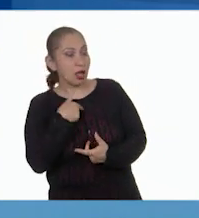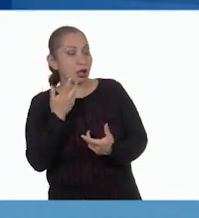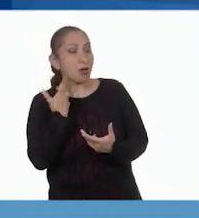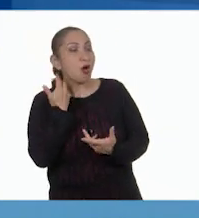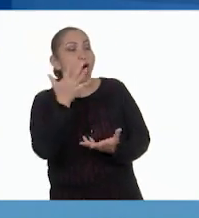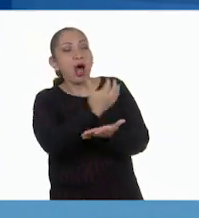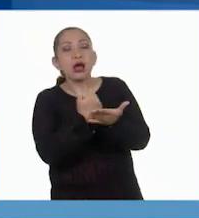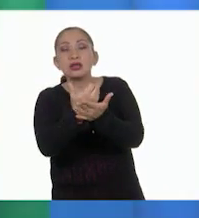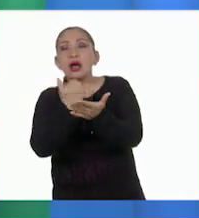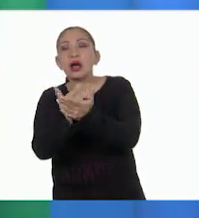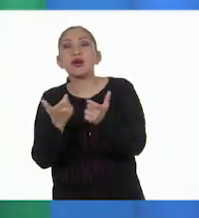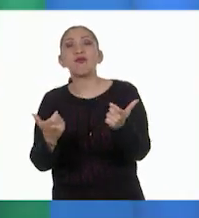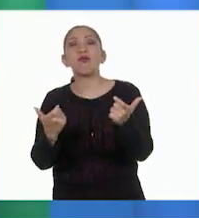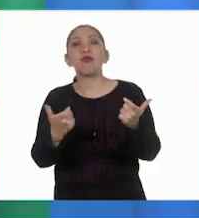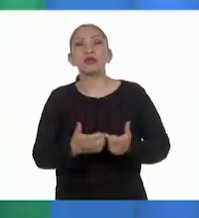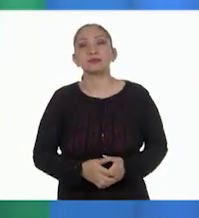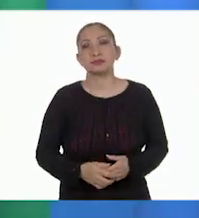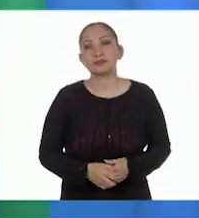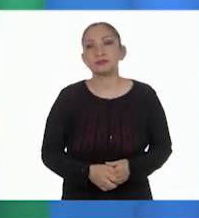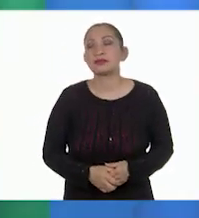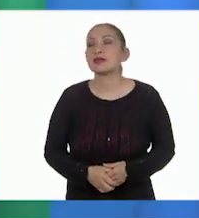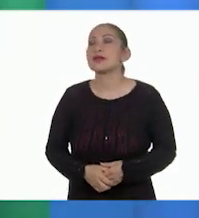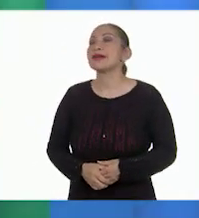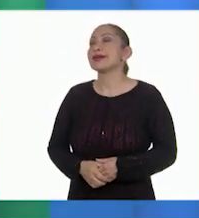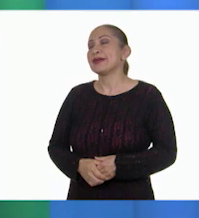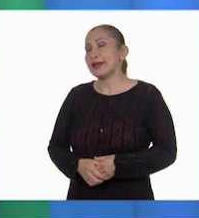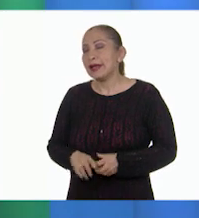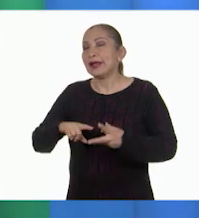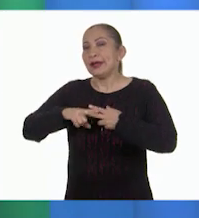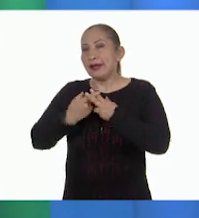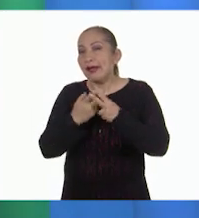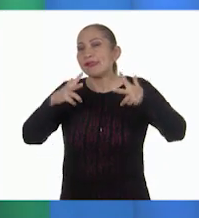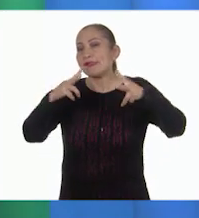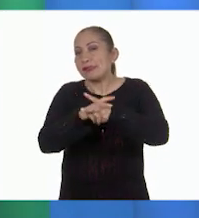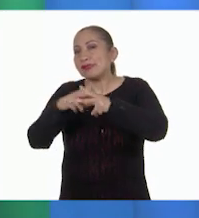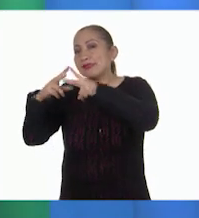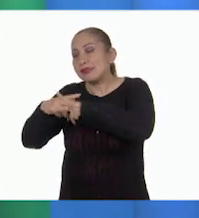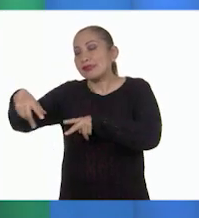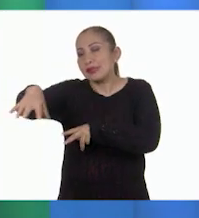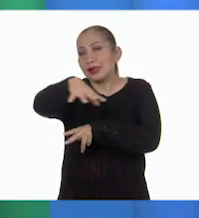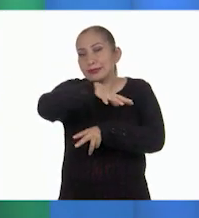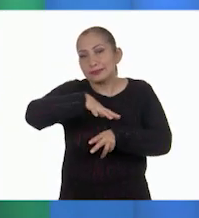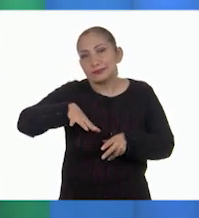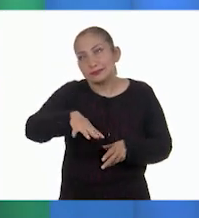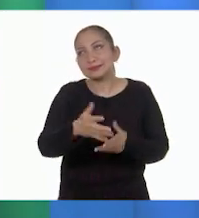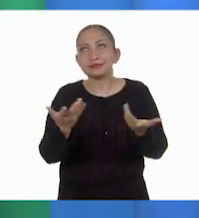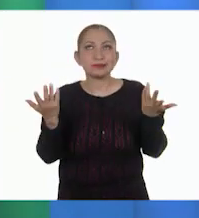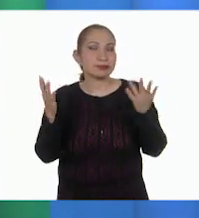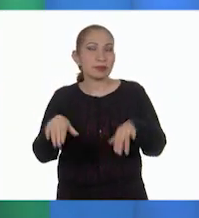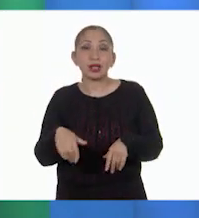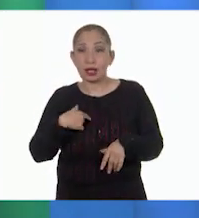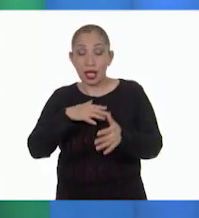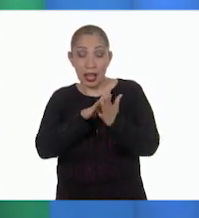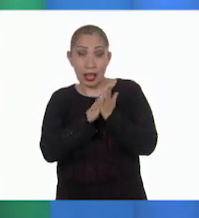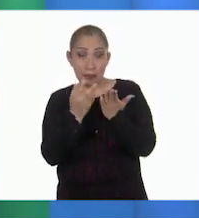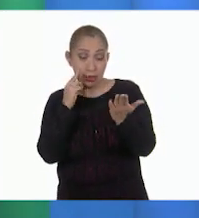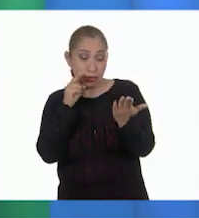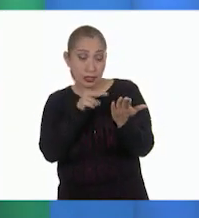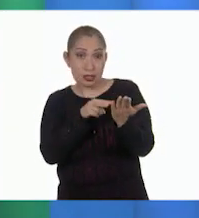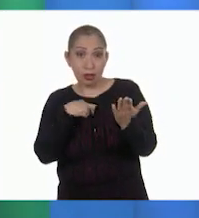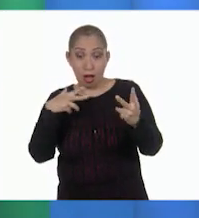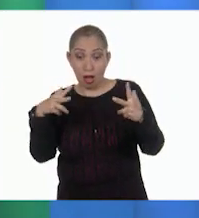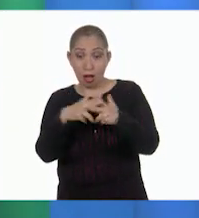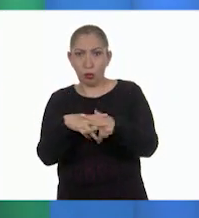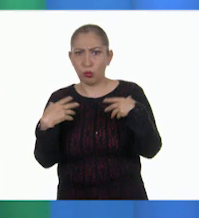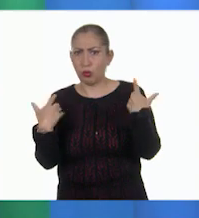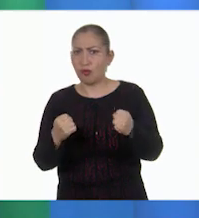conseguir riquezas. Y entonces empezaban las batallas entre ellos, ¿no? Digo... Según el libro de texto, hubo una batalla